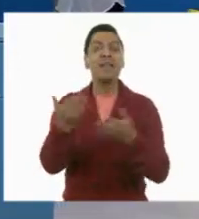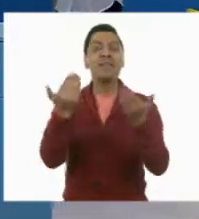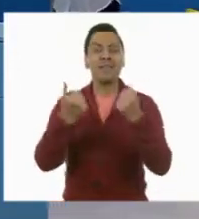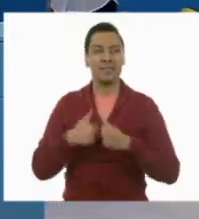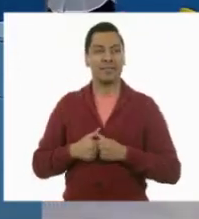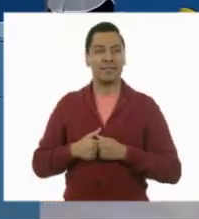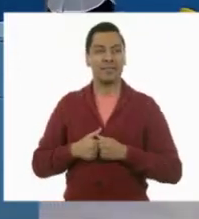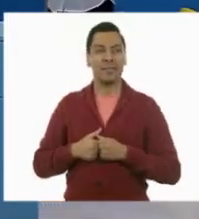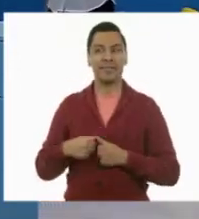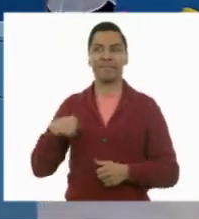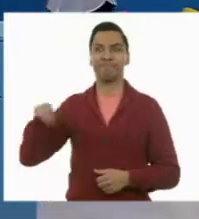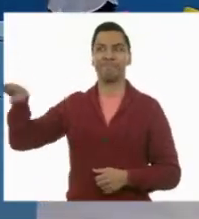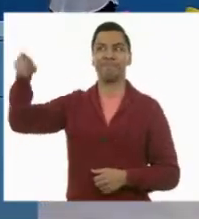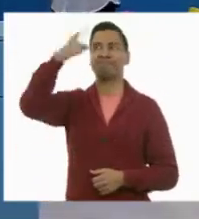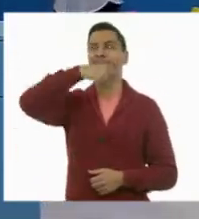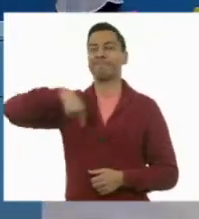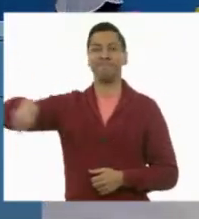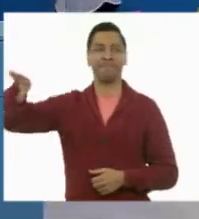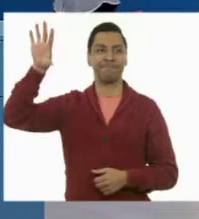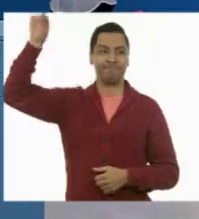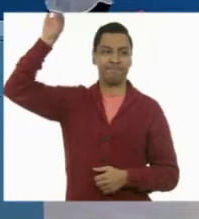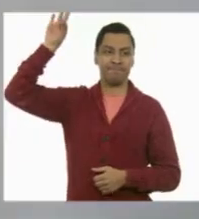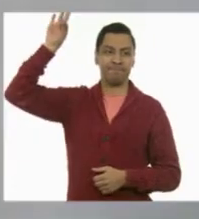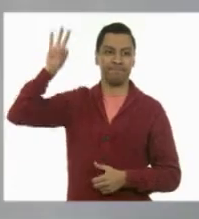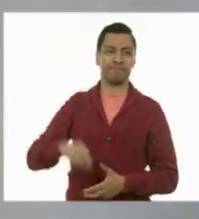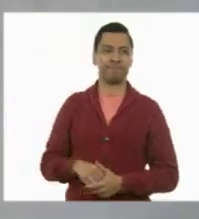A ver, vamos a elegir esta de aquí.